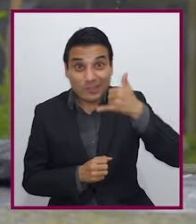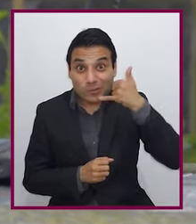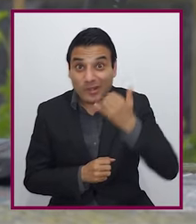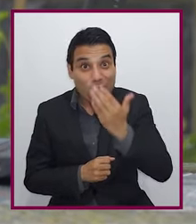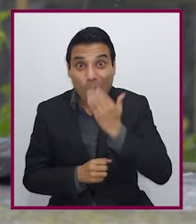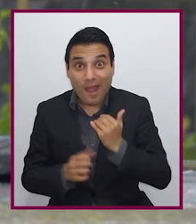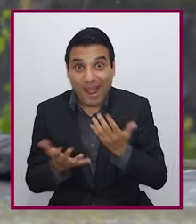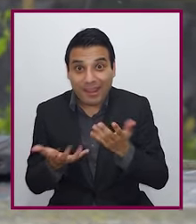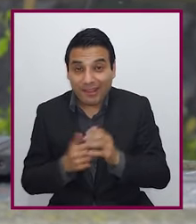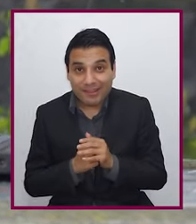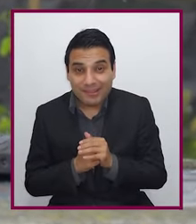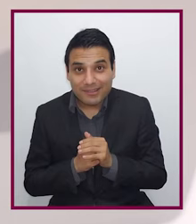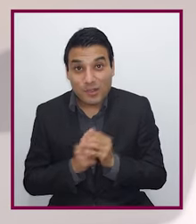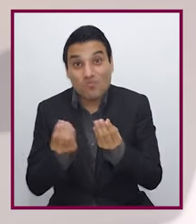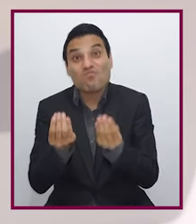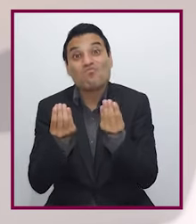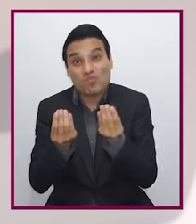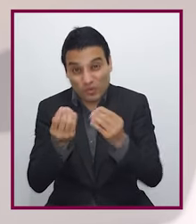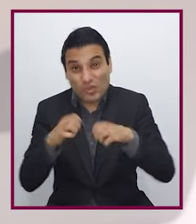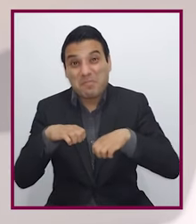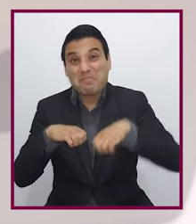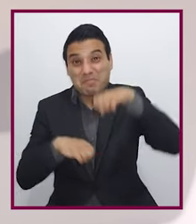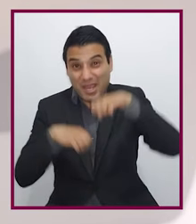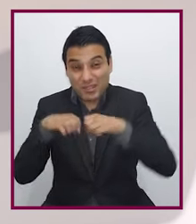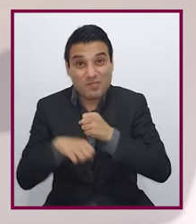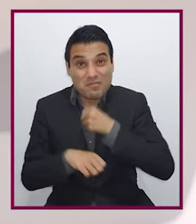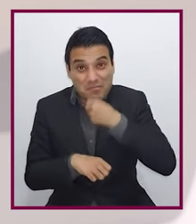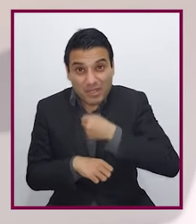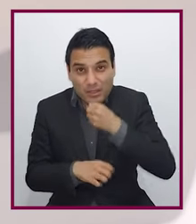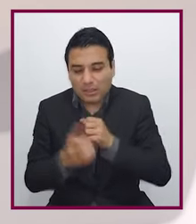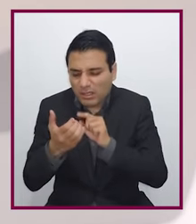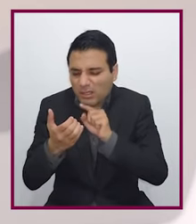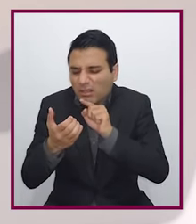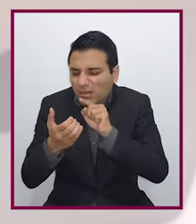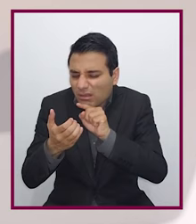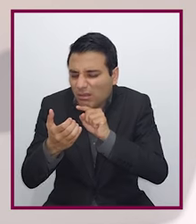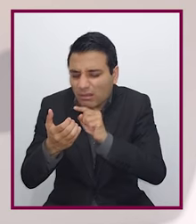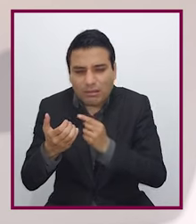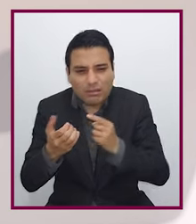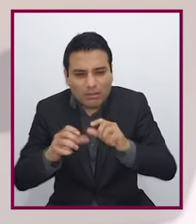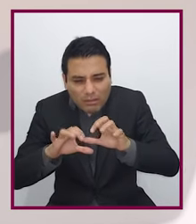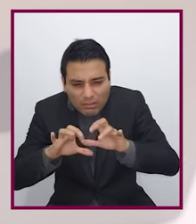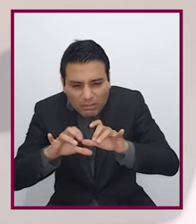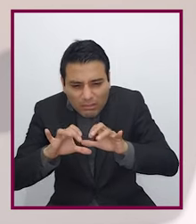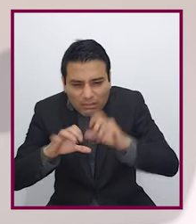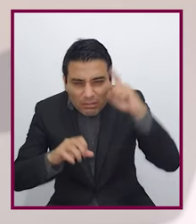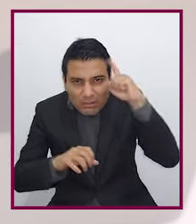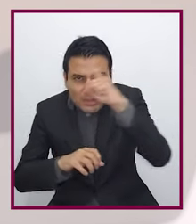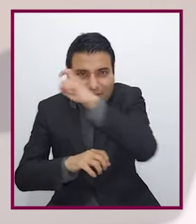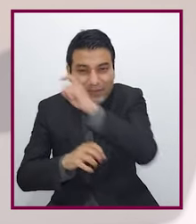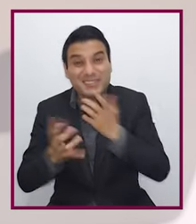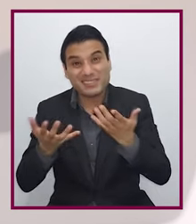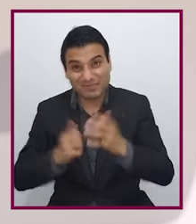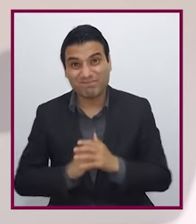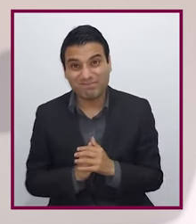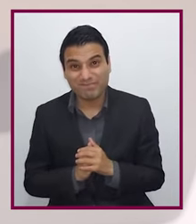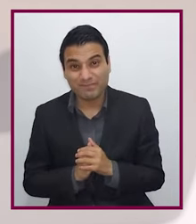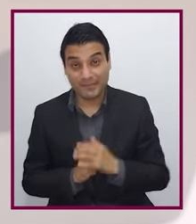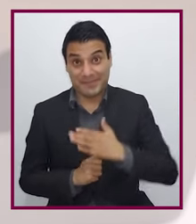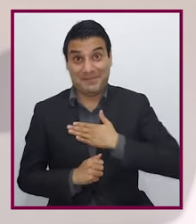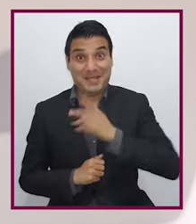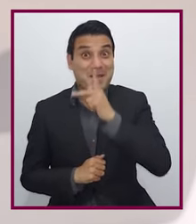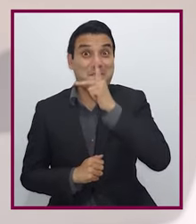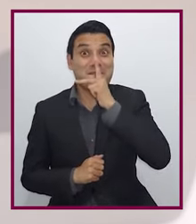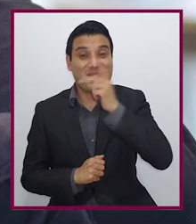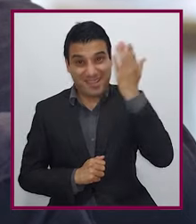no crecieron con un celular en la mano. De hecho, sabemos que muchos adultos mayores tienen dificultades con el uso de nuevas tecnologías.